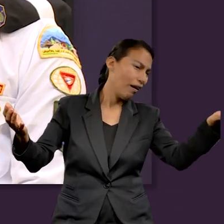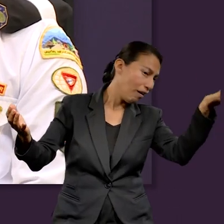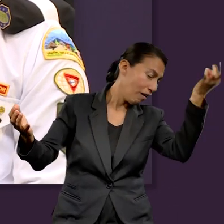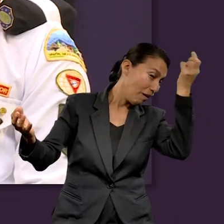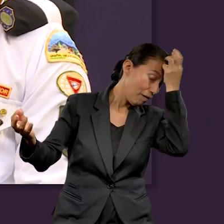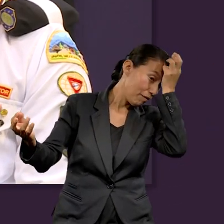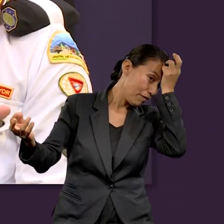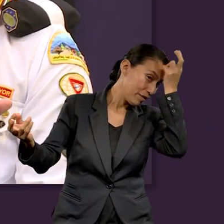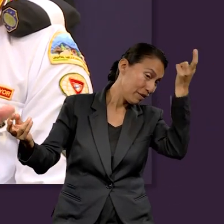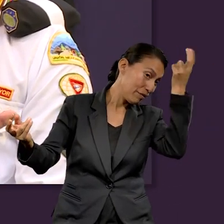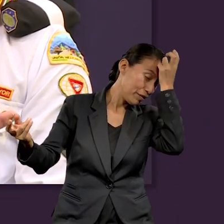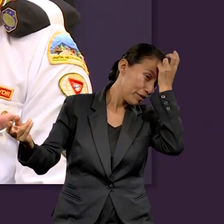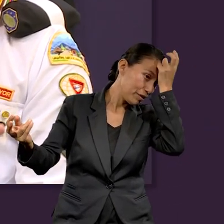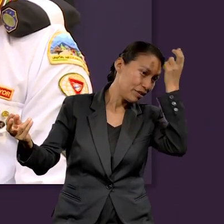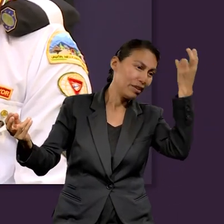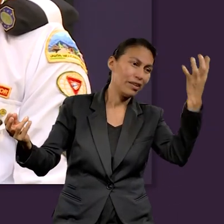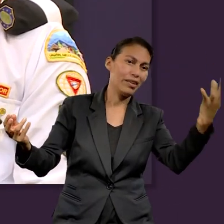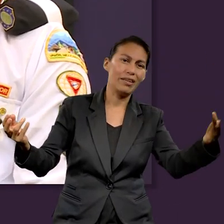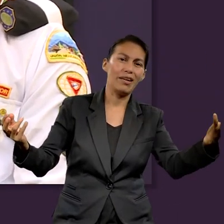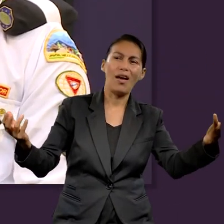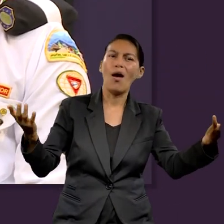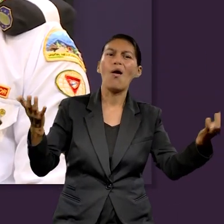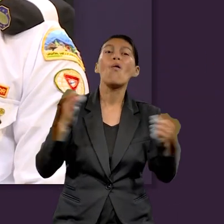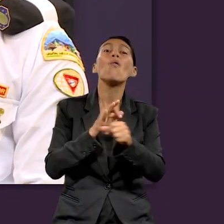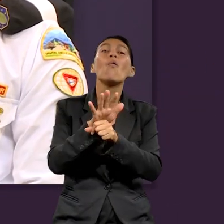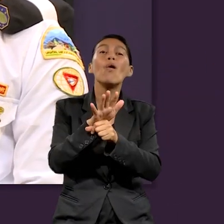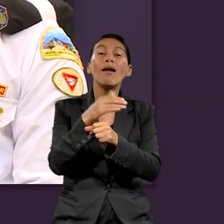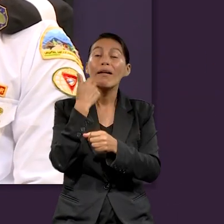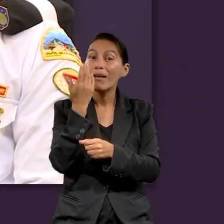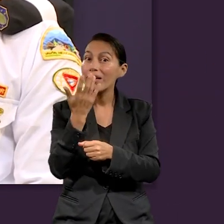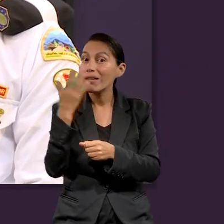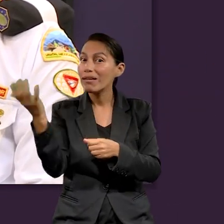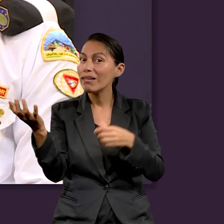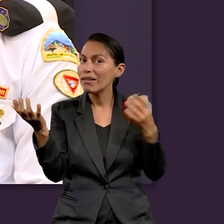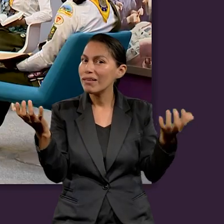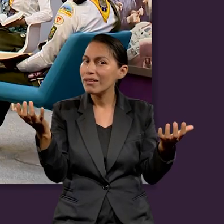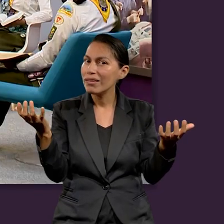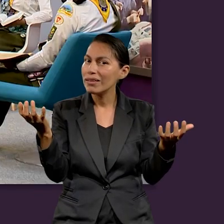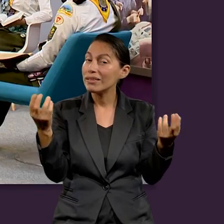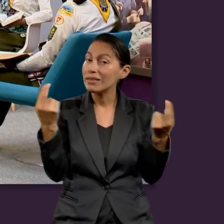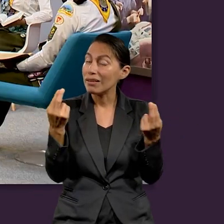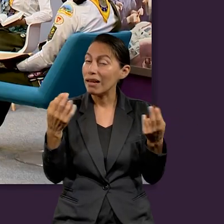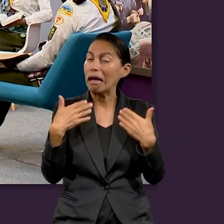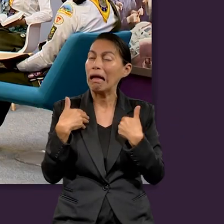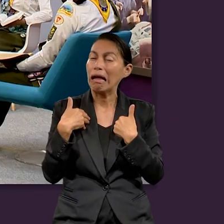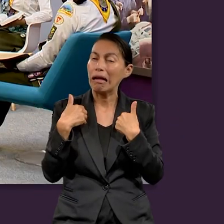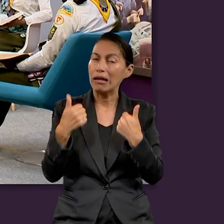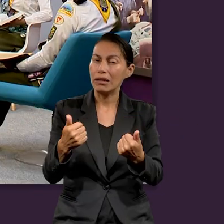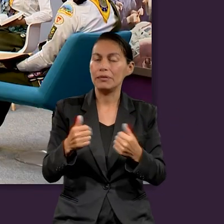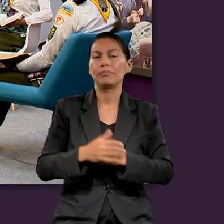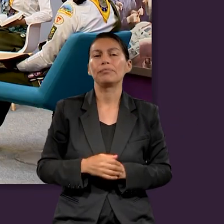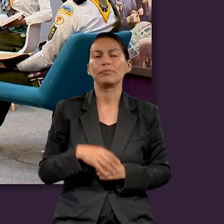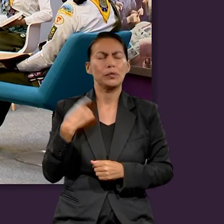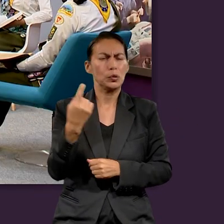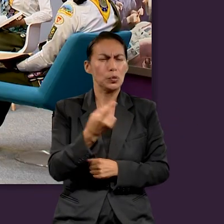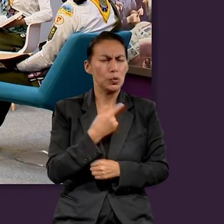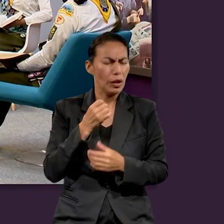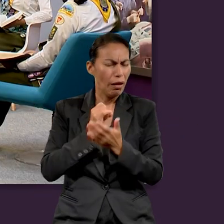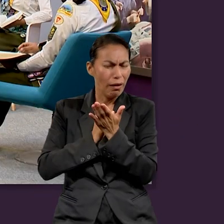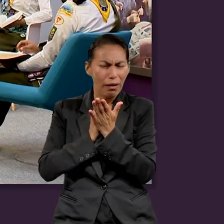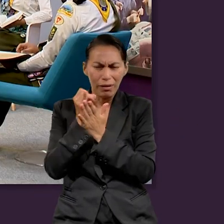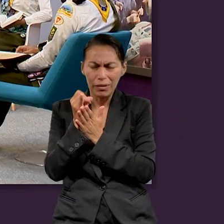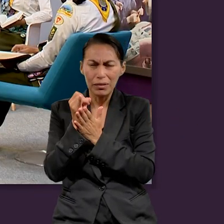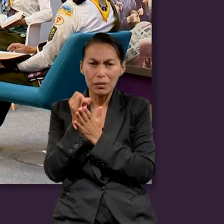y Los cabritos a su izquierda nosotros decidimos de que cuando queremos estar amén cuando nosotros